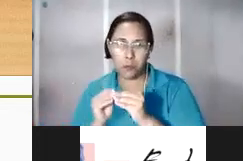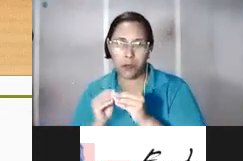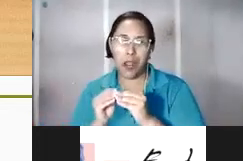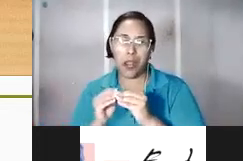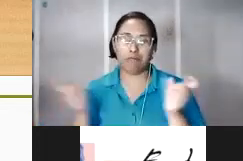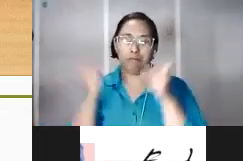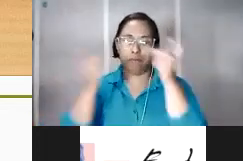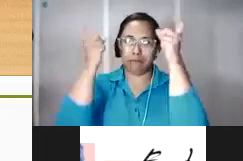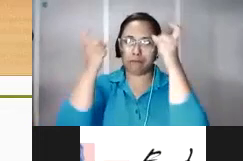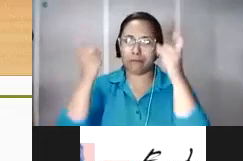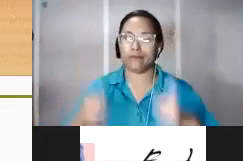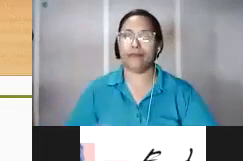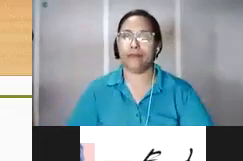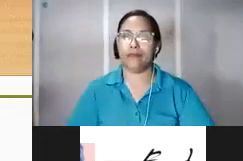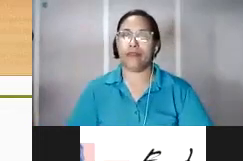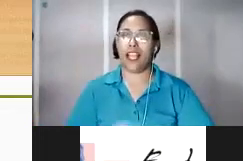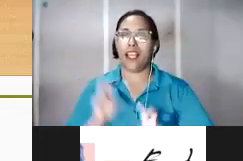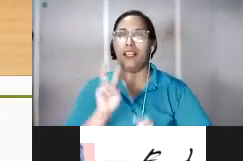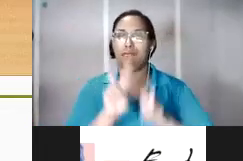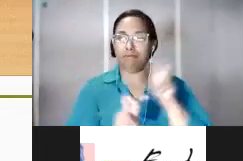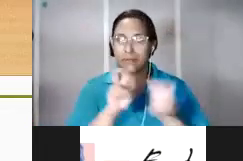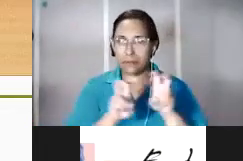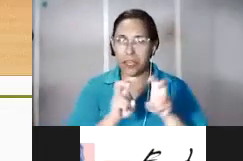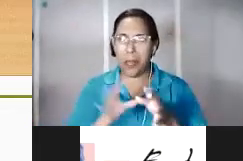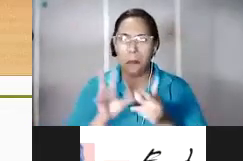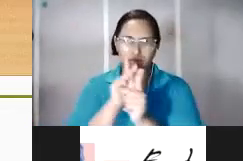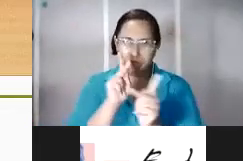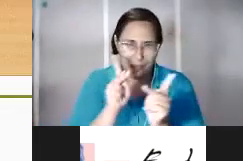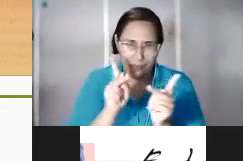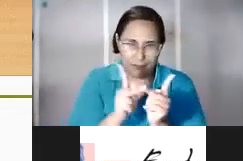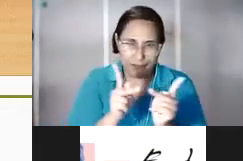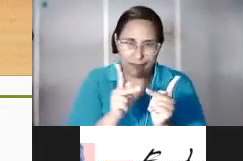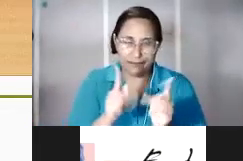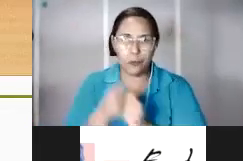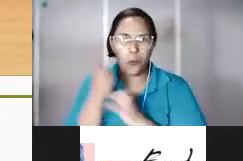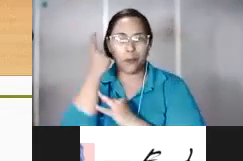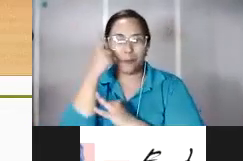élite, el carnaval era idóneo para